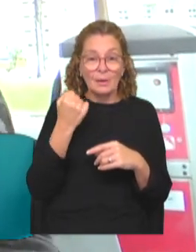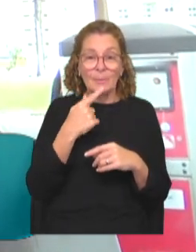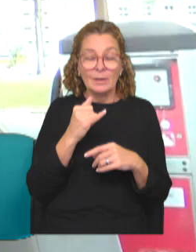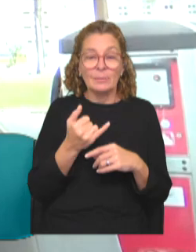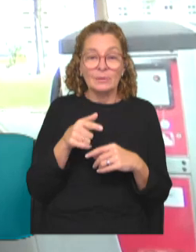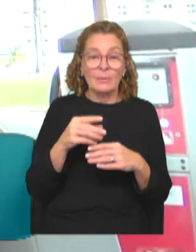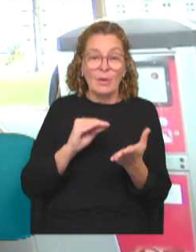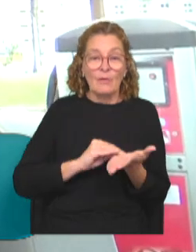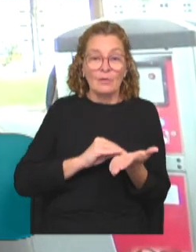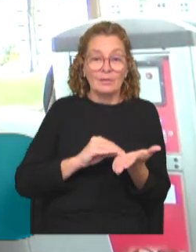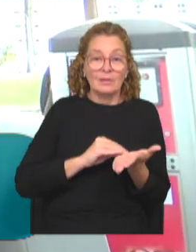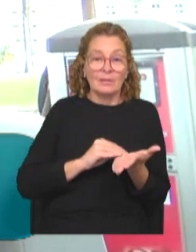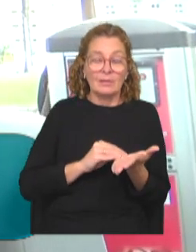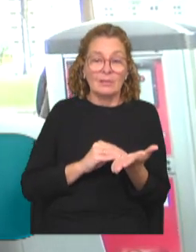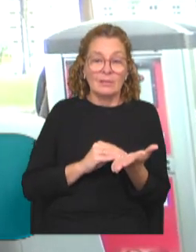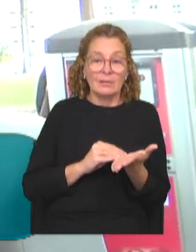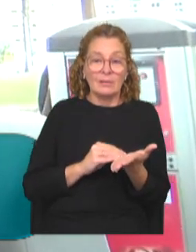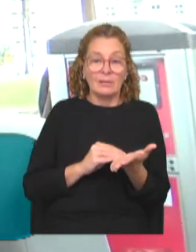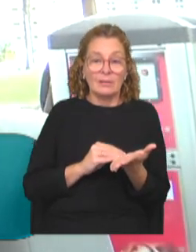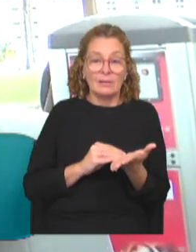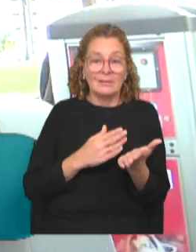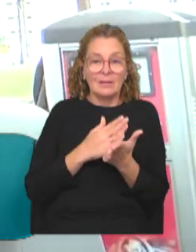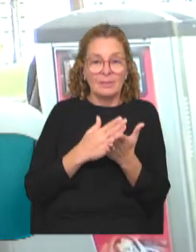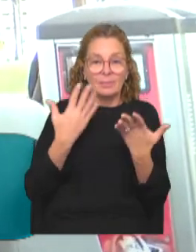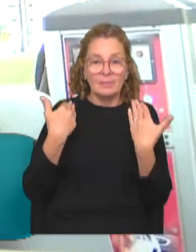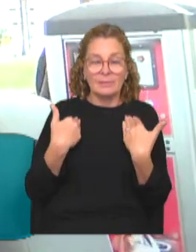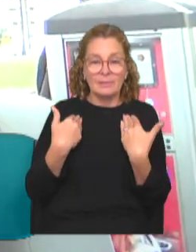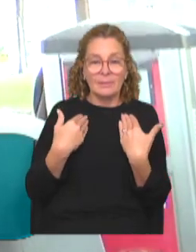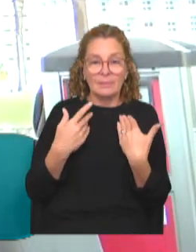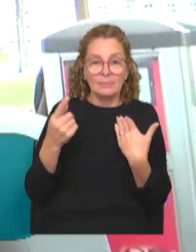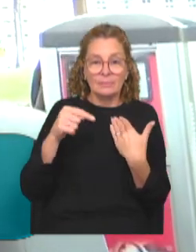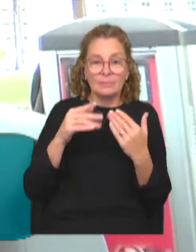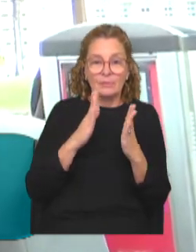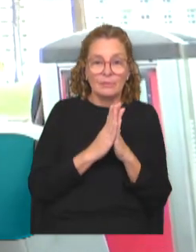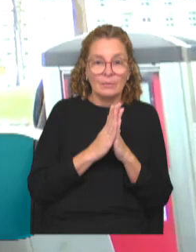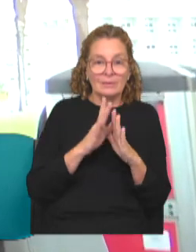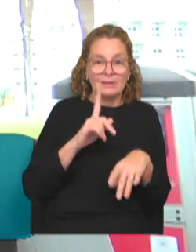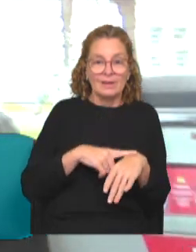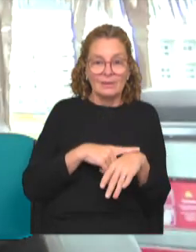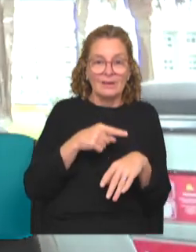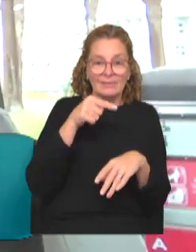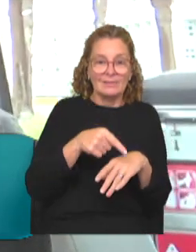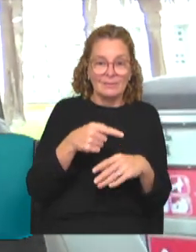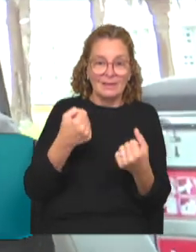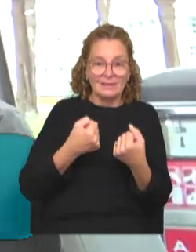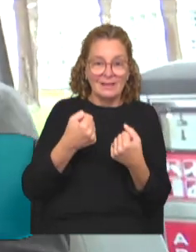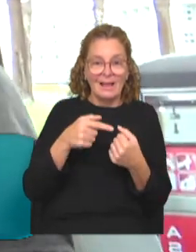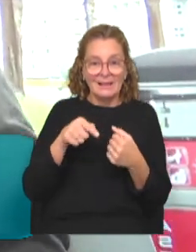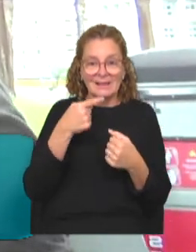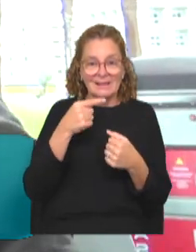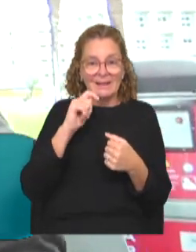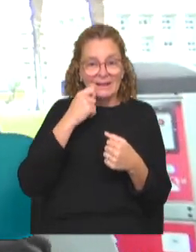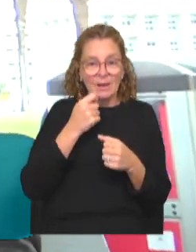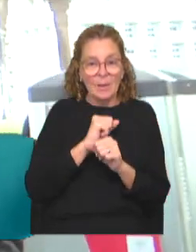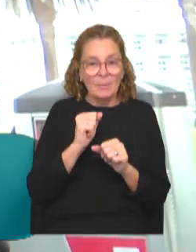ejemplo, estás en la oficina y tenés que estar arreglada siempre. Entonces le decís, Marcelo, por favor, a tal hora, y él está ahí, ¿viste? Entonces, eso es lo lindo